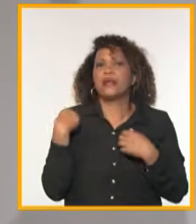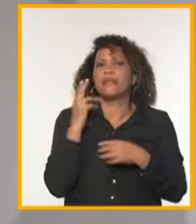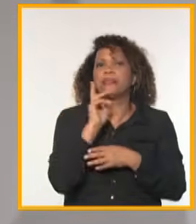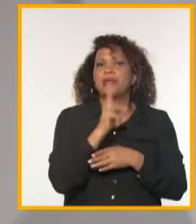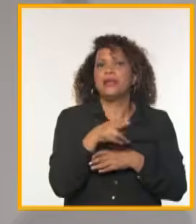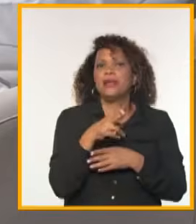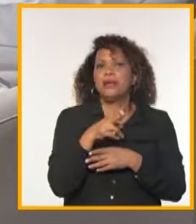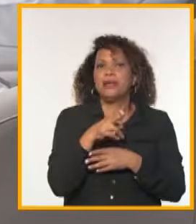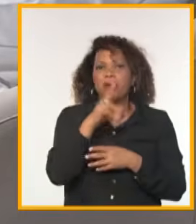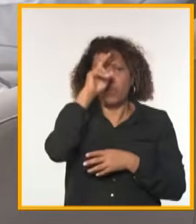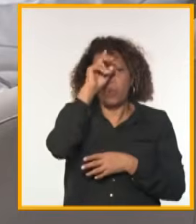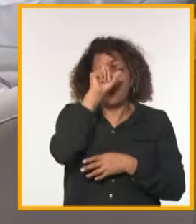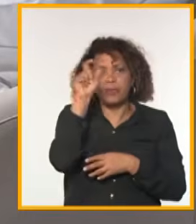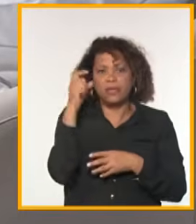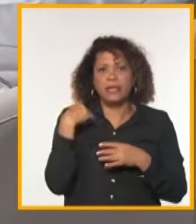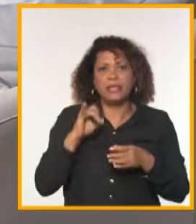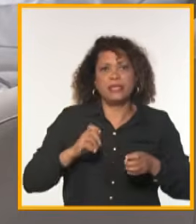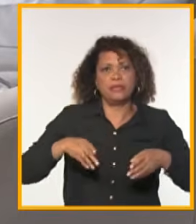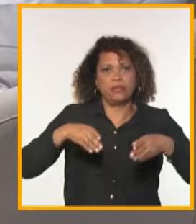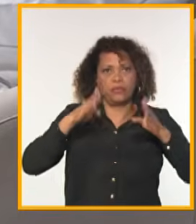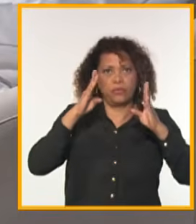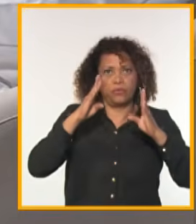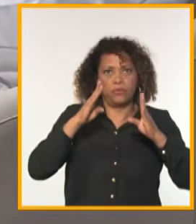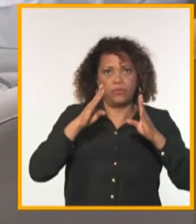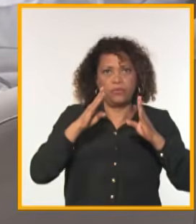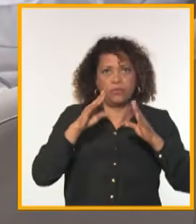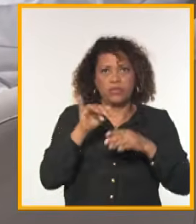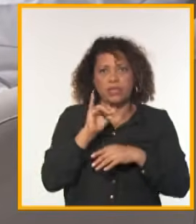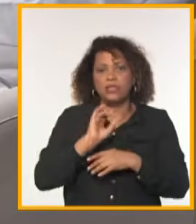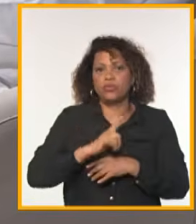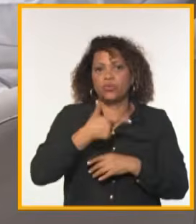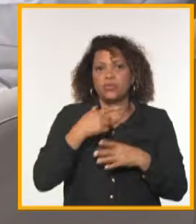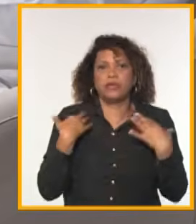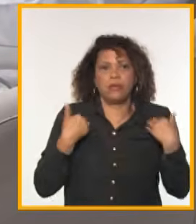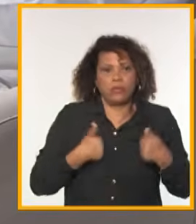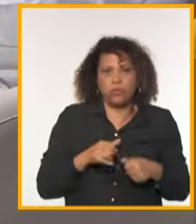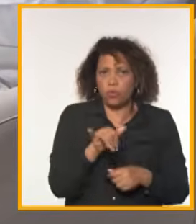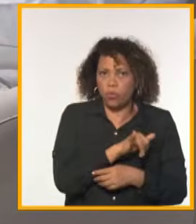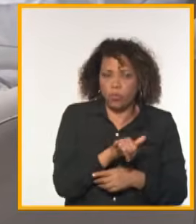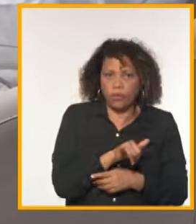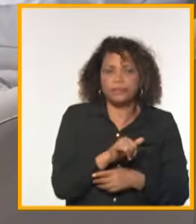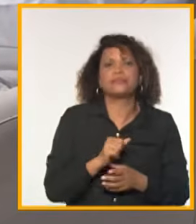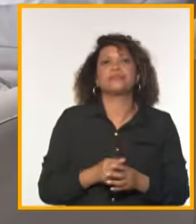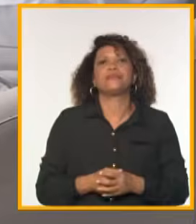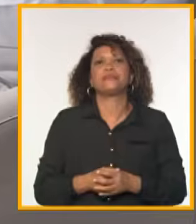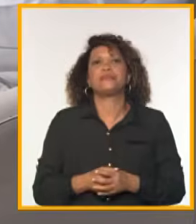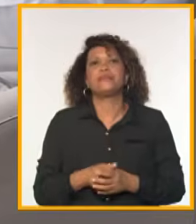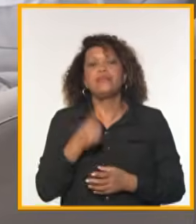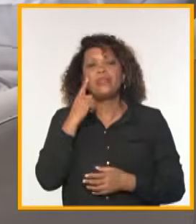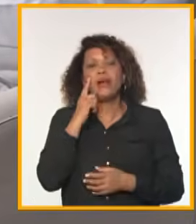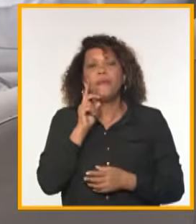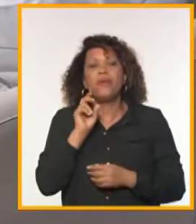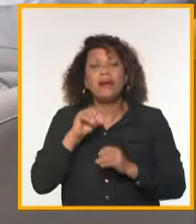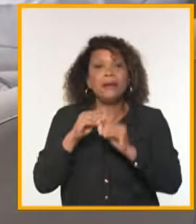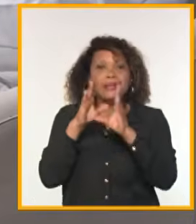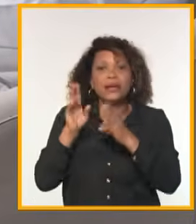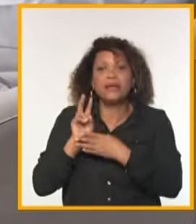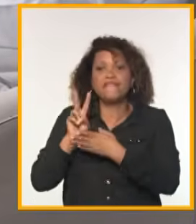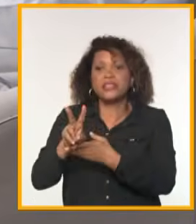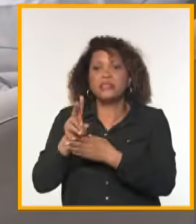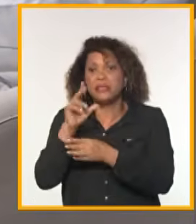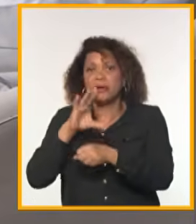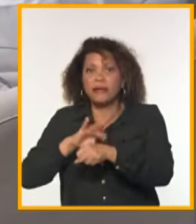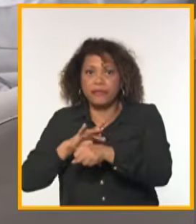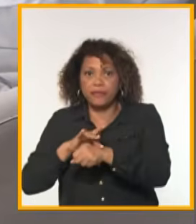Es el director, subdirector del instituto, pero director del hospital del instituto. Ve a sus pacientes en la mañana y después va a ver en el